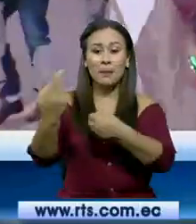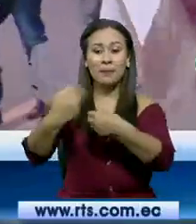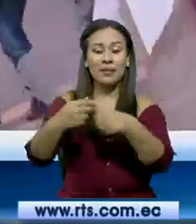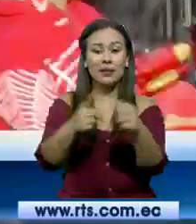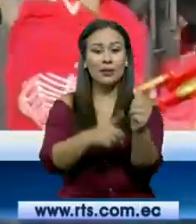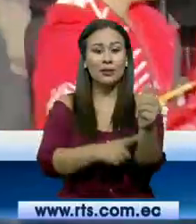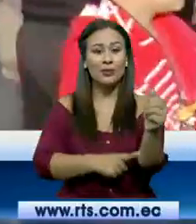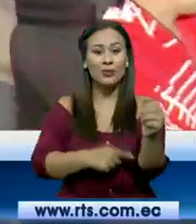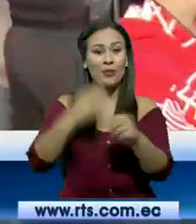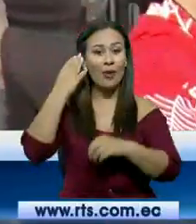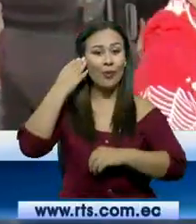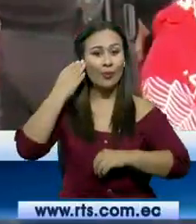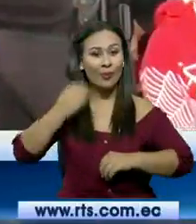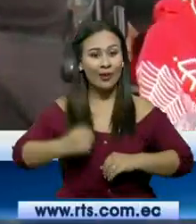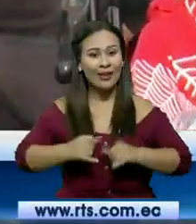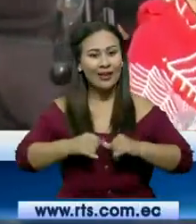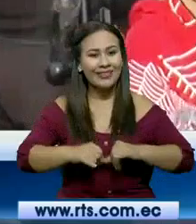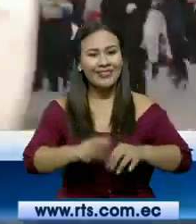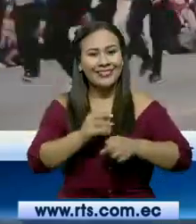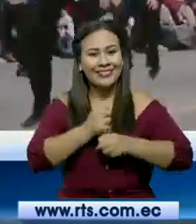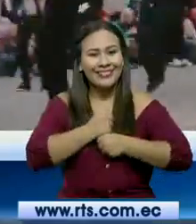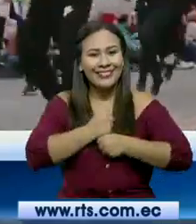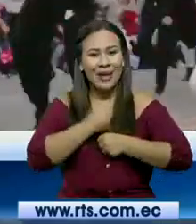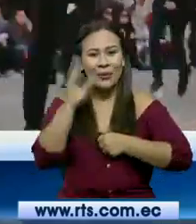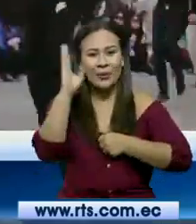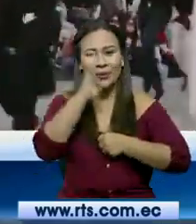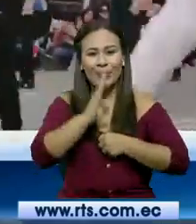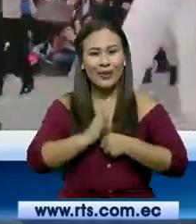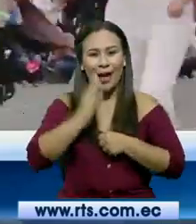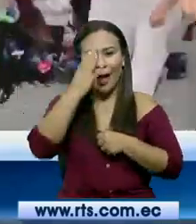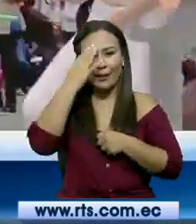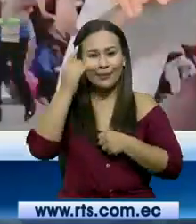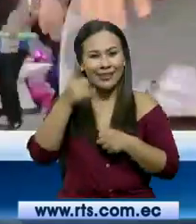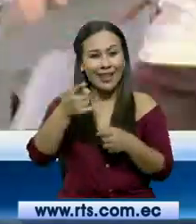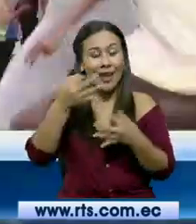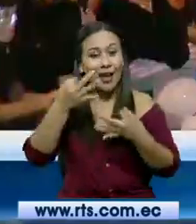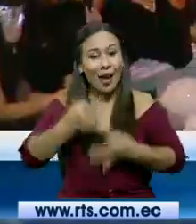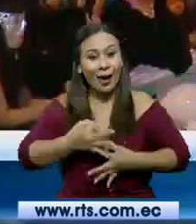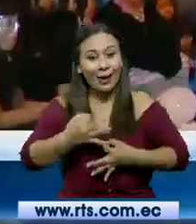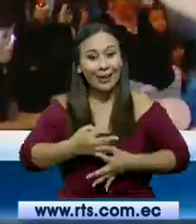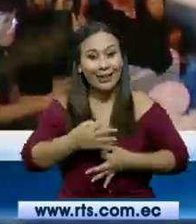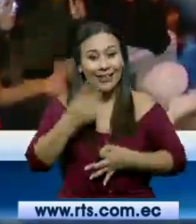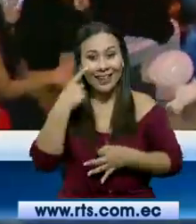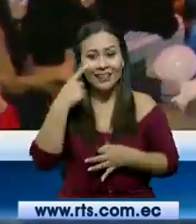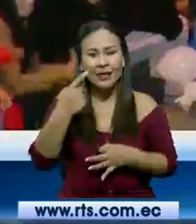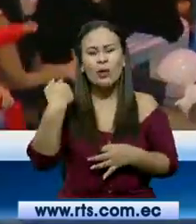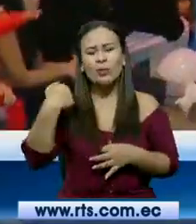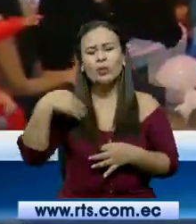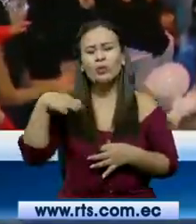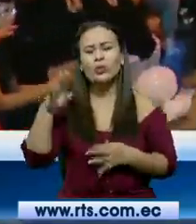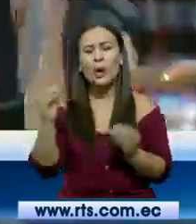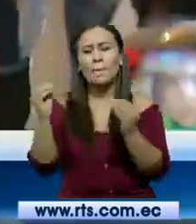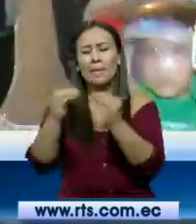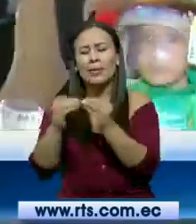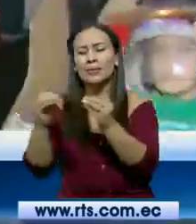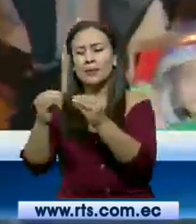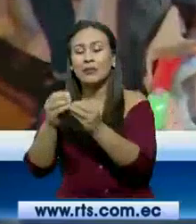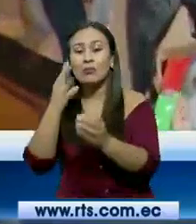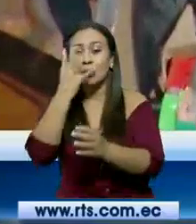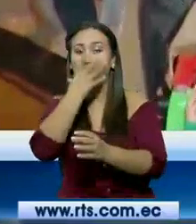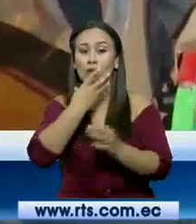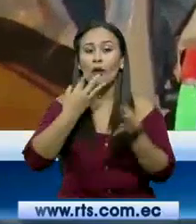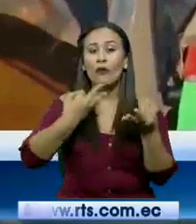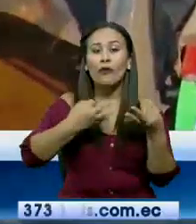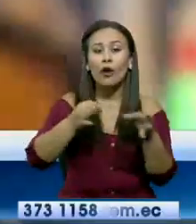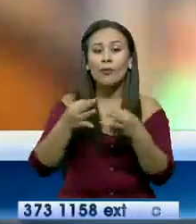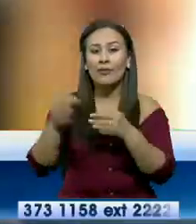costumbre morlaca que permanece no solo intacta en su esencia de origen, sino que en base a ella se construye otras bellas formas de expresión actual